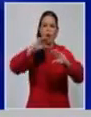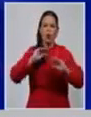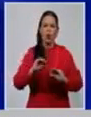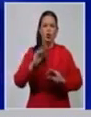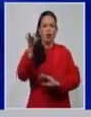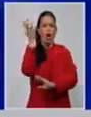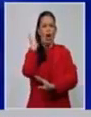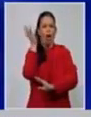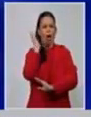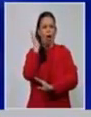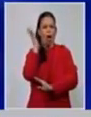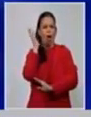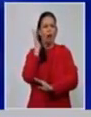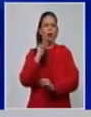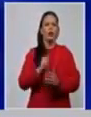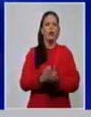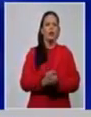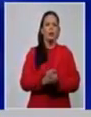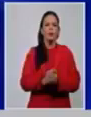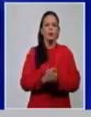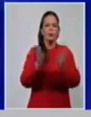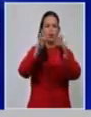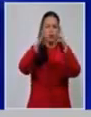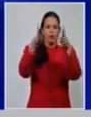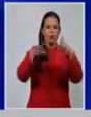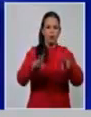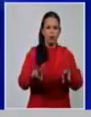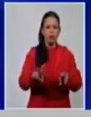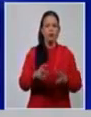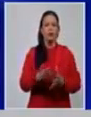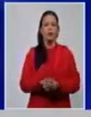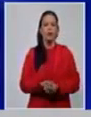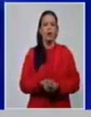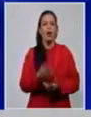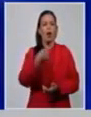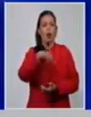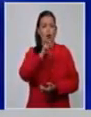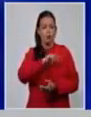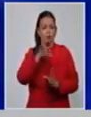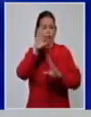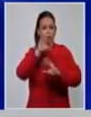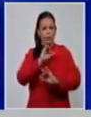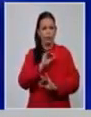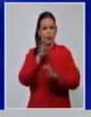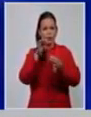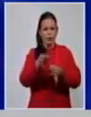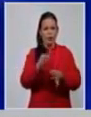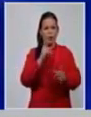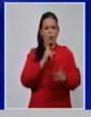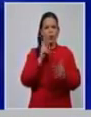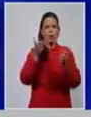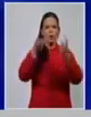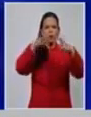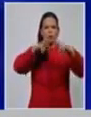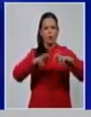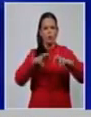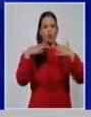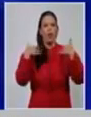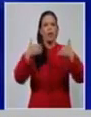cada uno de los territorios, y anoche lo veíamos con su director provincial, con un equipo de